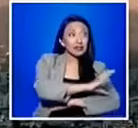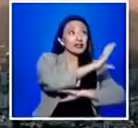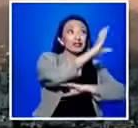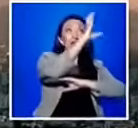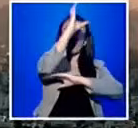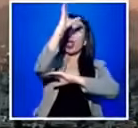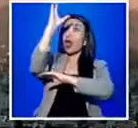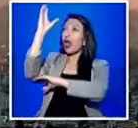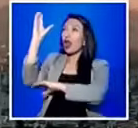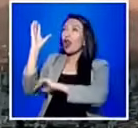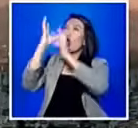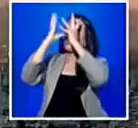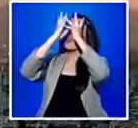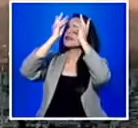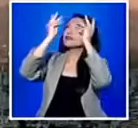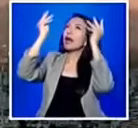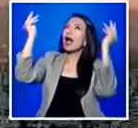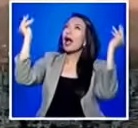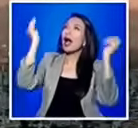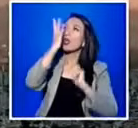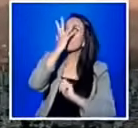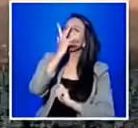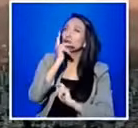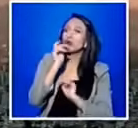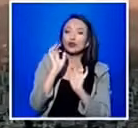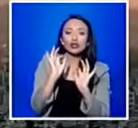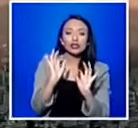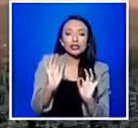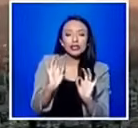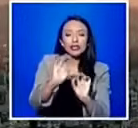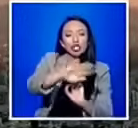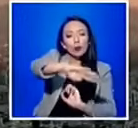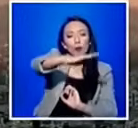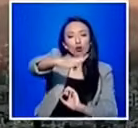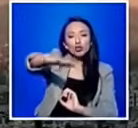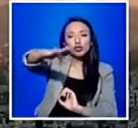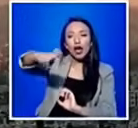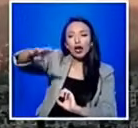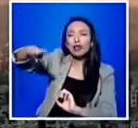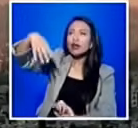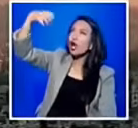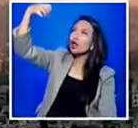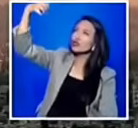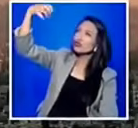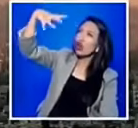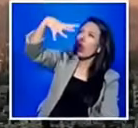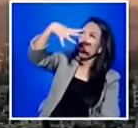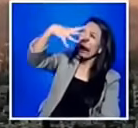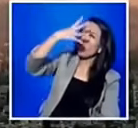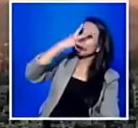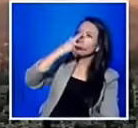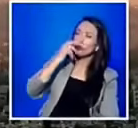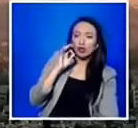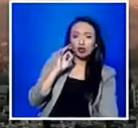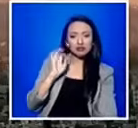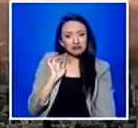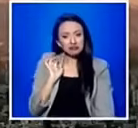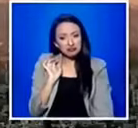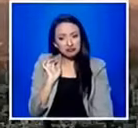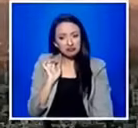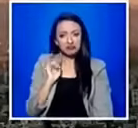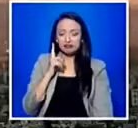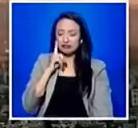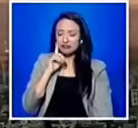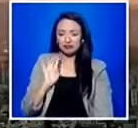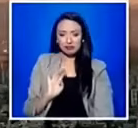completamente despejado. A esta hora de la mañana se iluminan las montañas de nuestra carita de Dios. Algo ha pasado con este